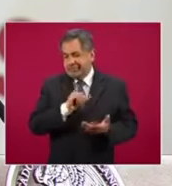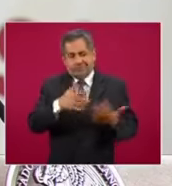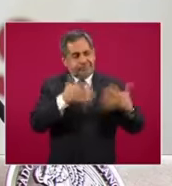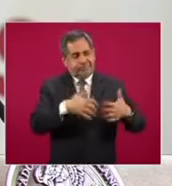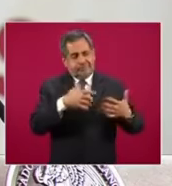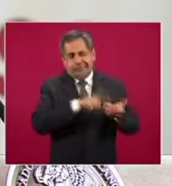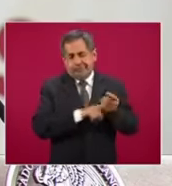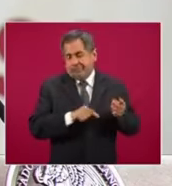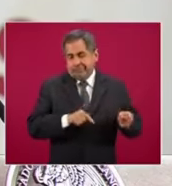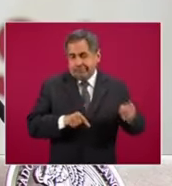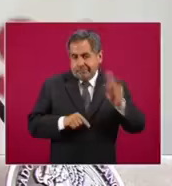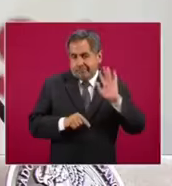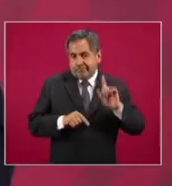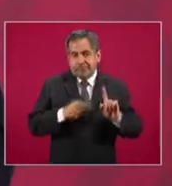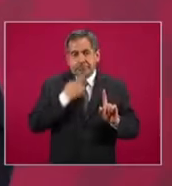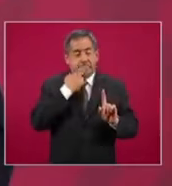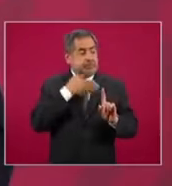empresas